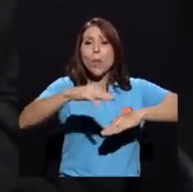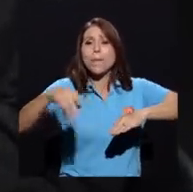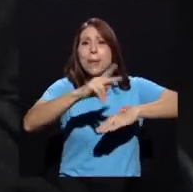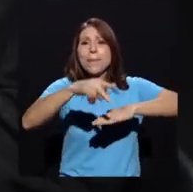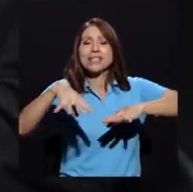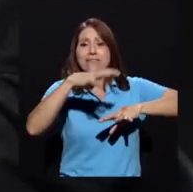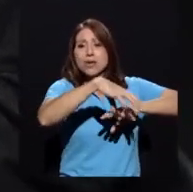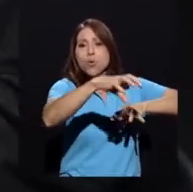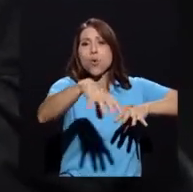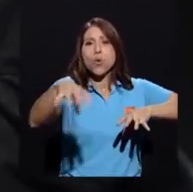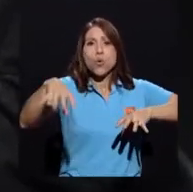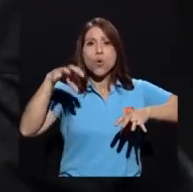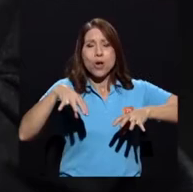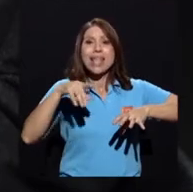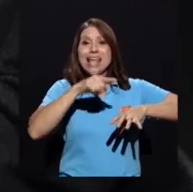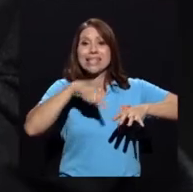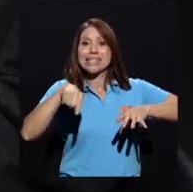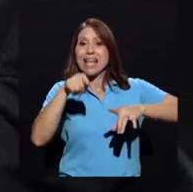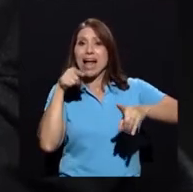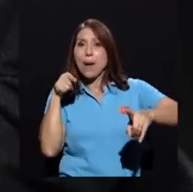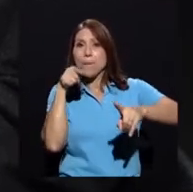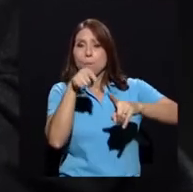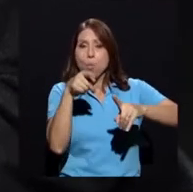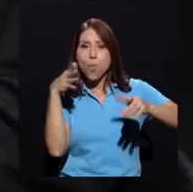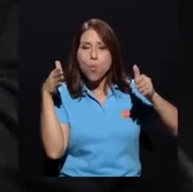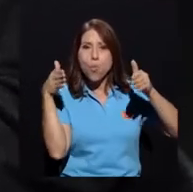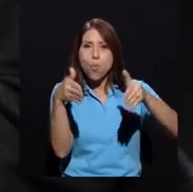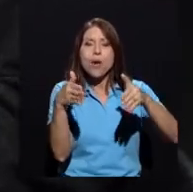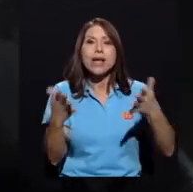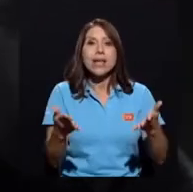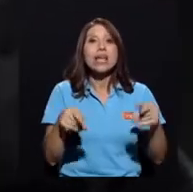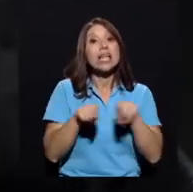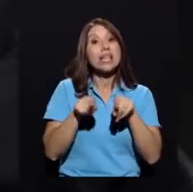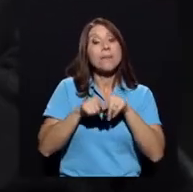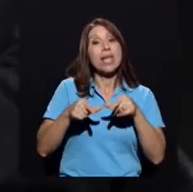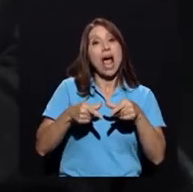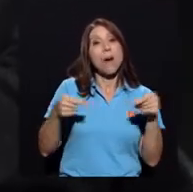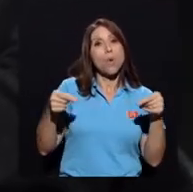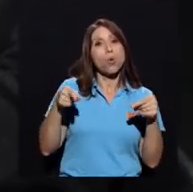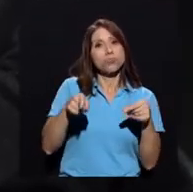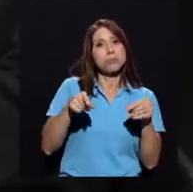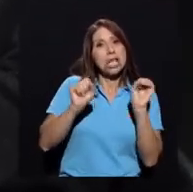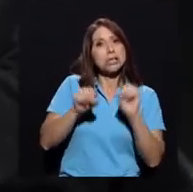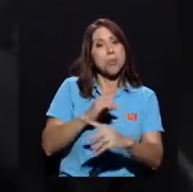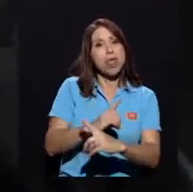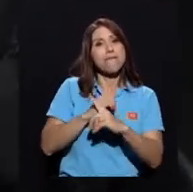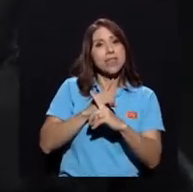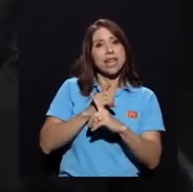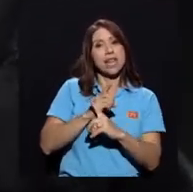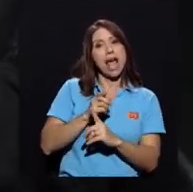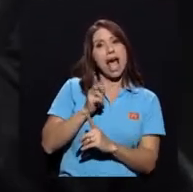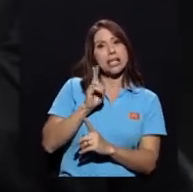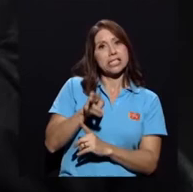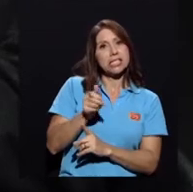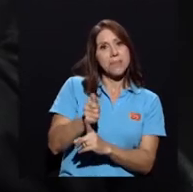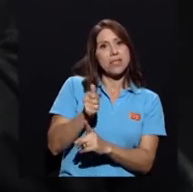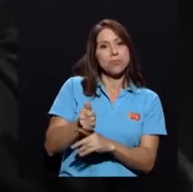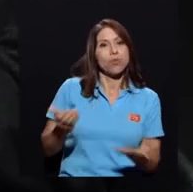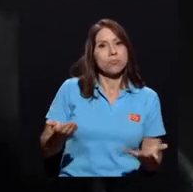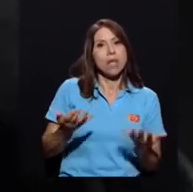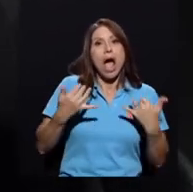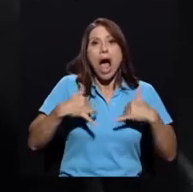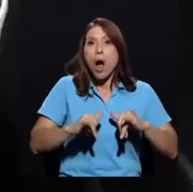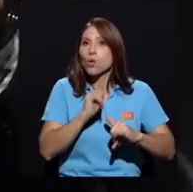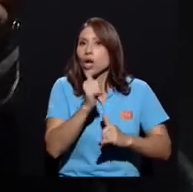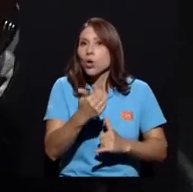apuntadas exactamente hacia esta situación, y Japón, que es capaz de defenderse a sí mismo, aunque no tiene fuerzas de